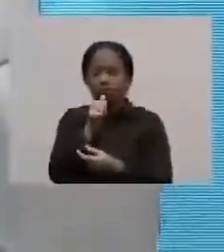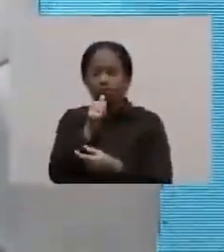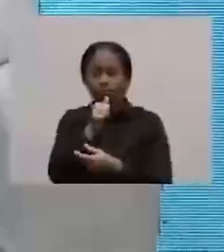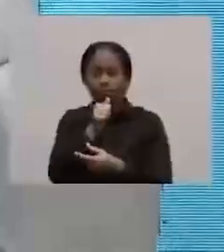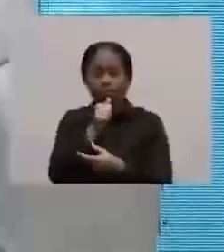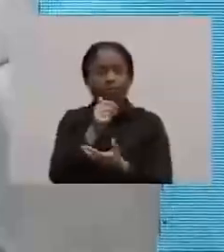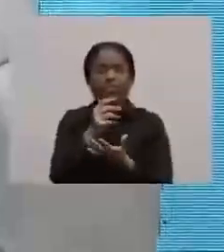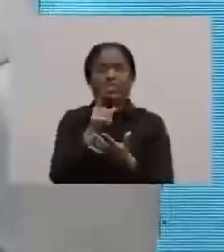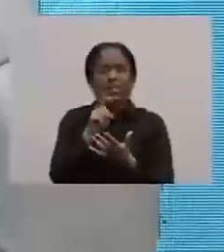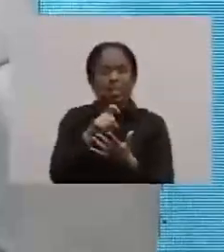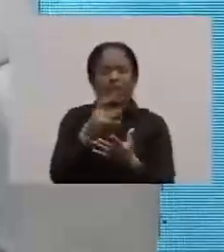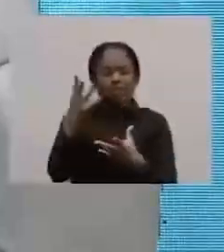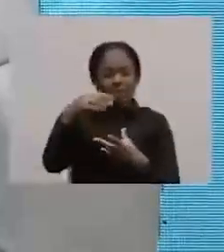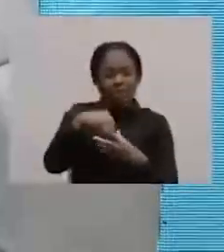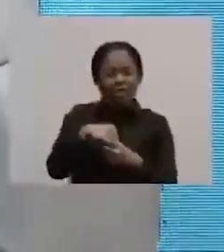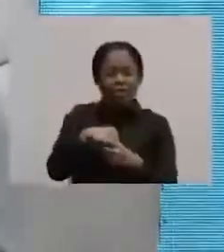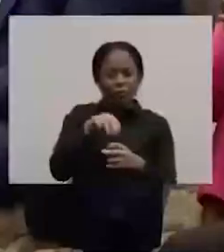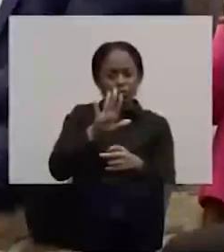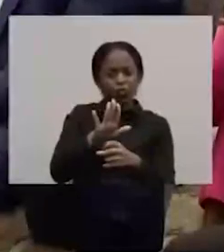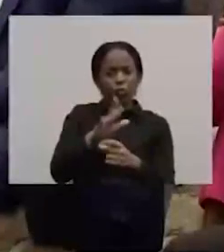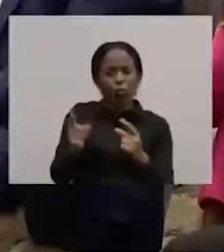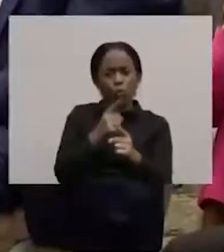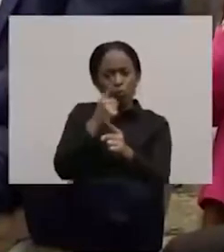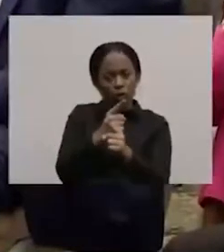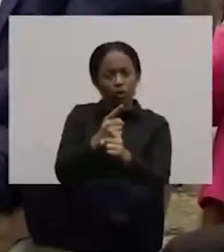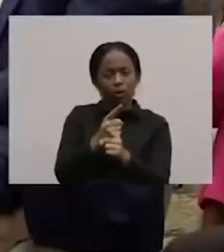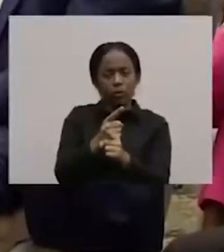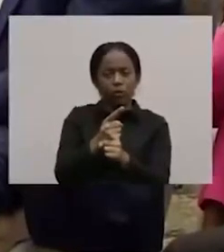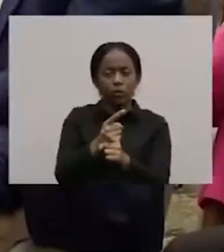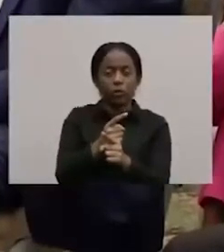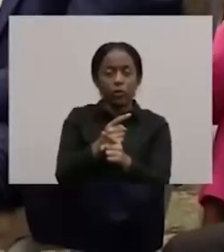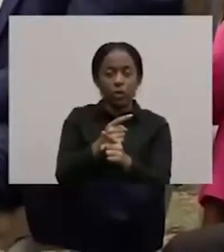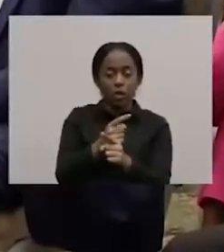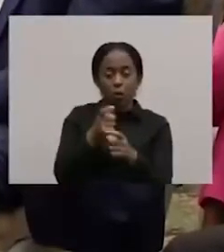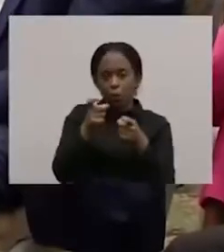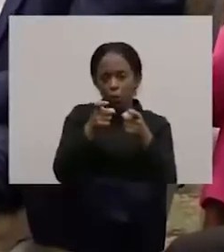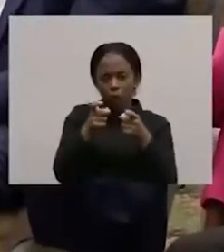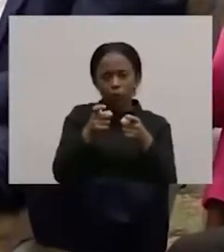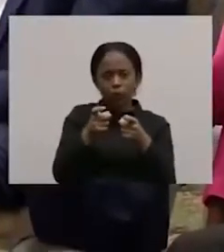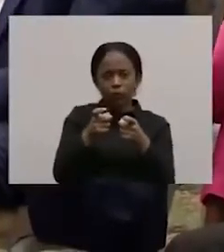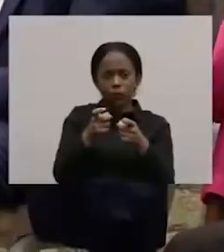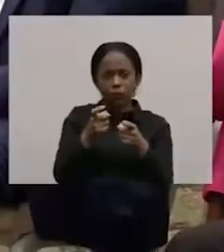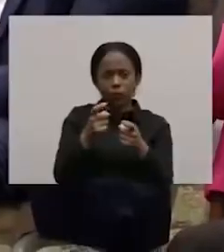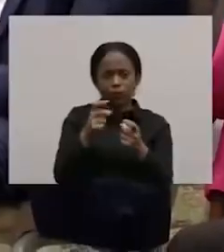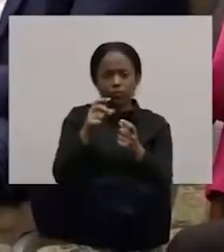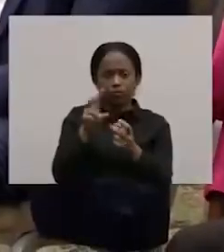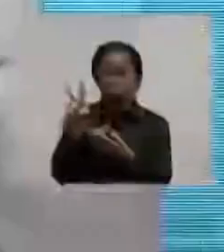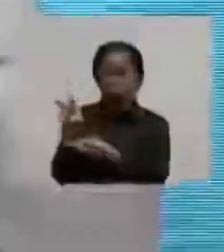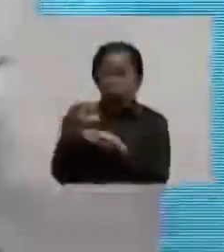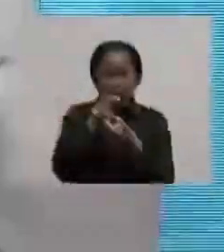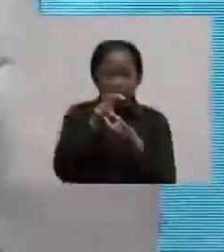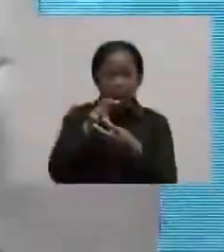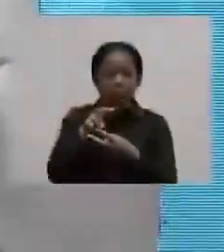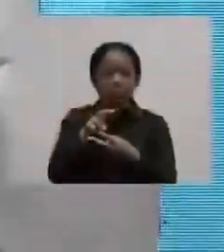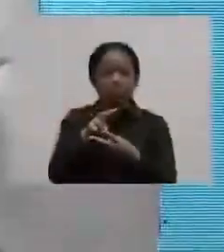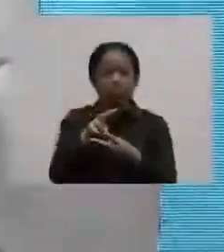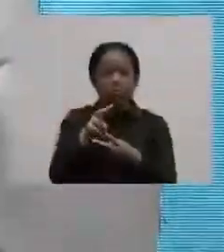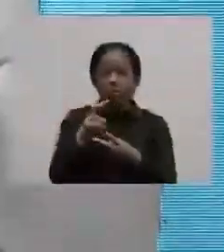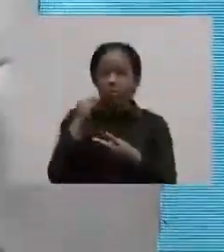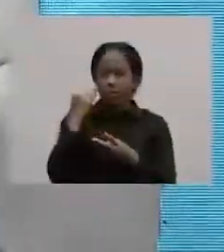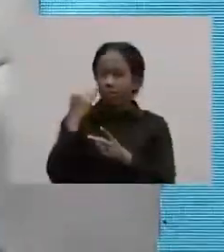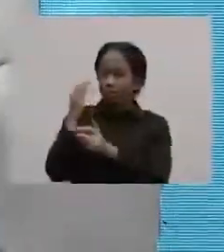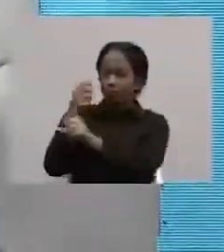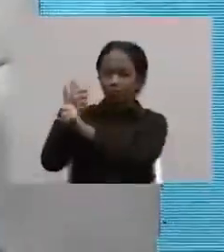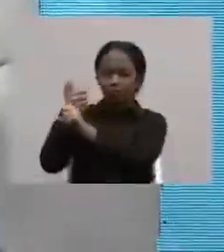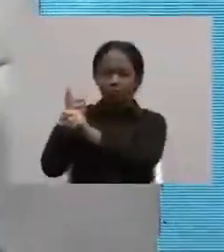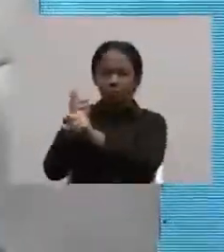un mecanismo idóneo donde el control no quede, esa discrecionalidad no quede en manos ni de un agente,